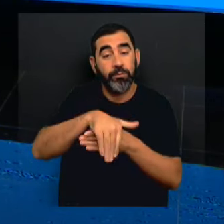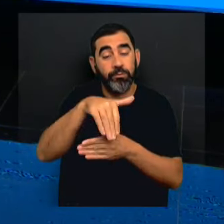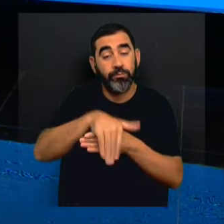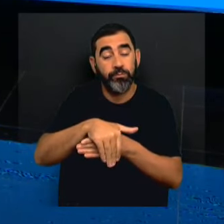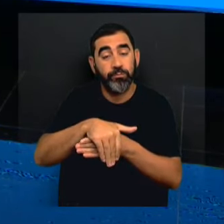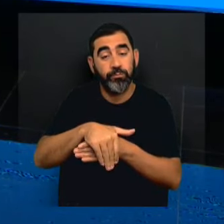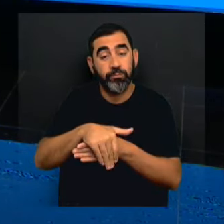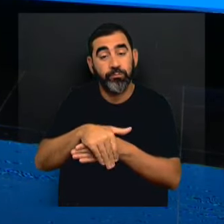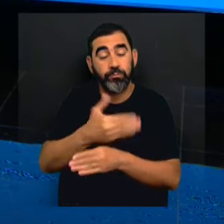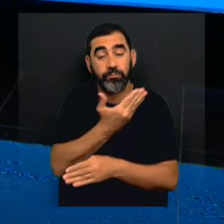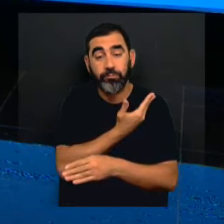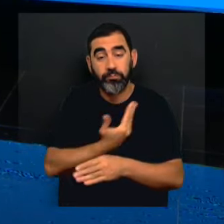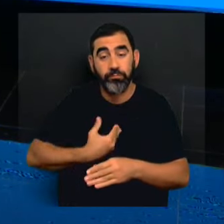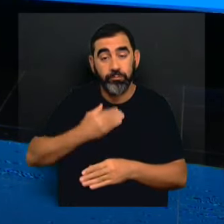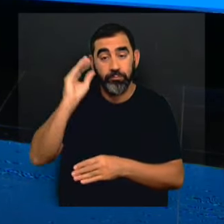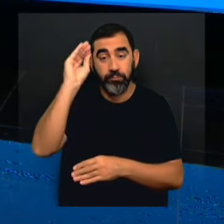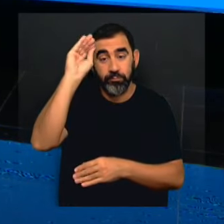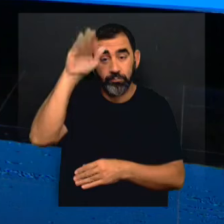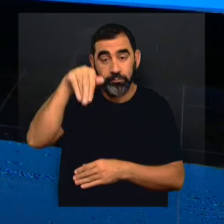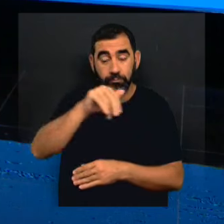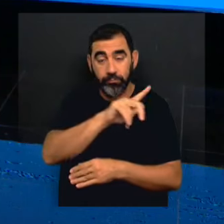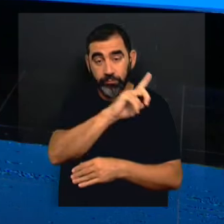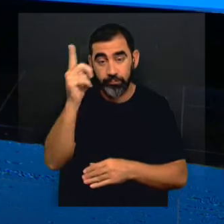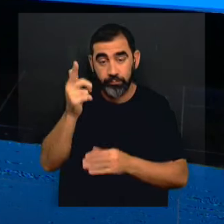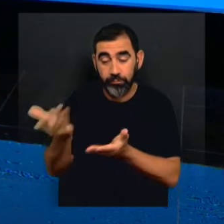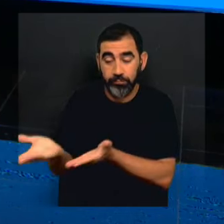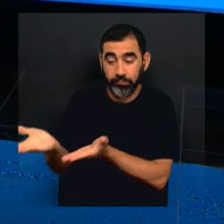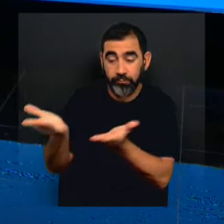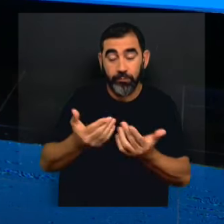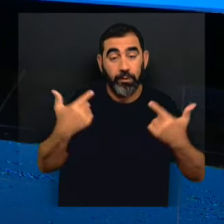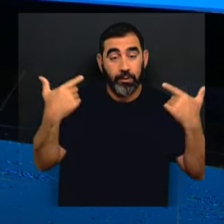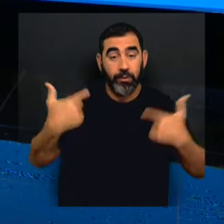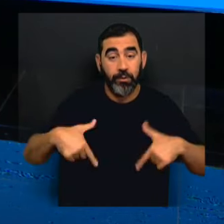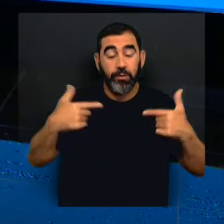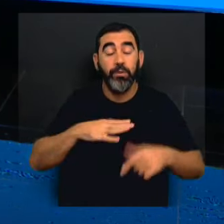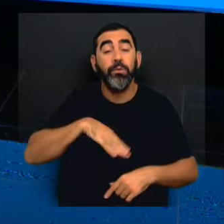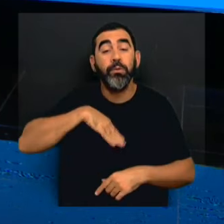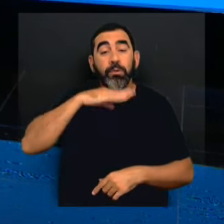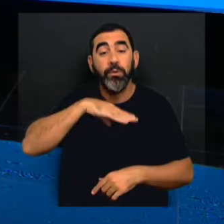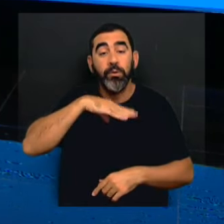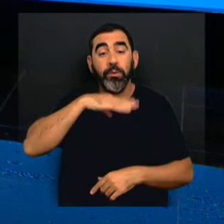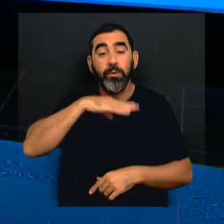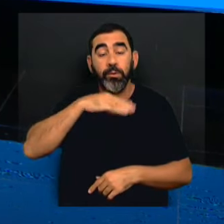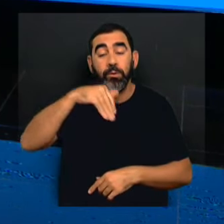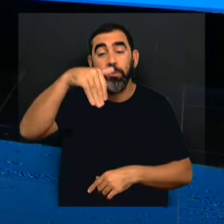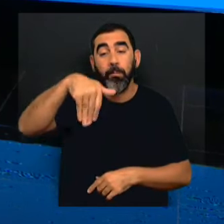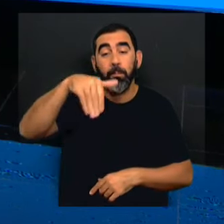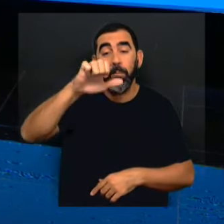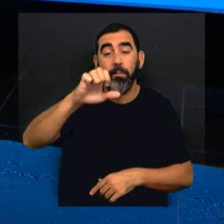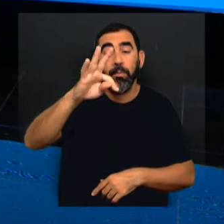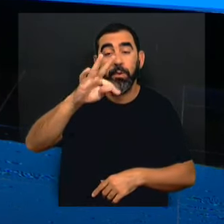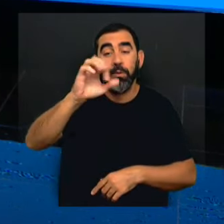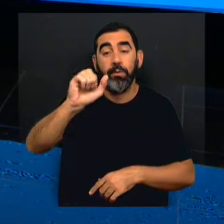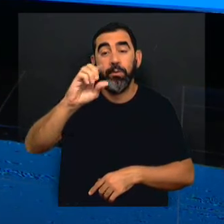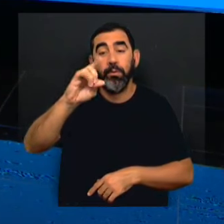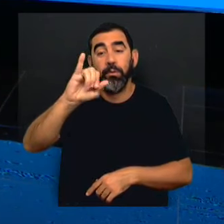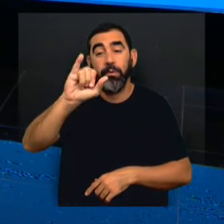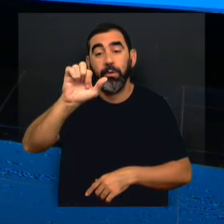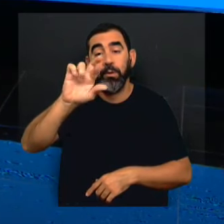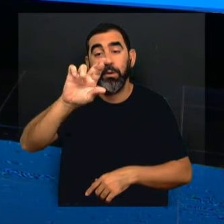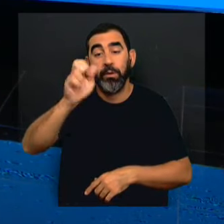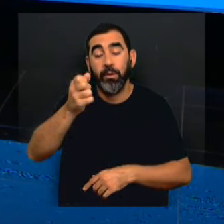recibido por el presidente de la república el intendente de canelones Marcelo metediera metediera explicó que como lo